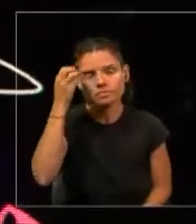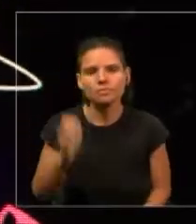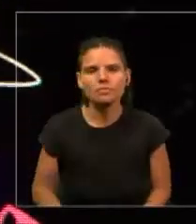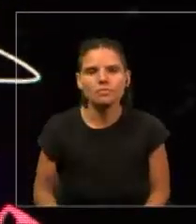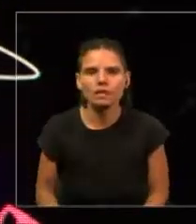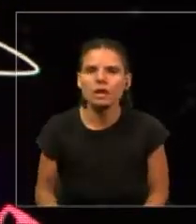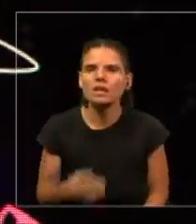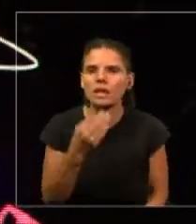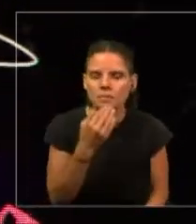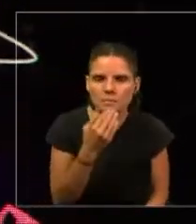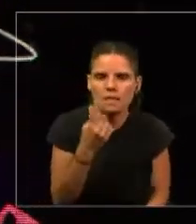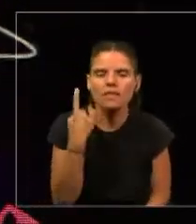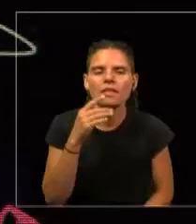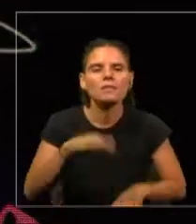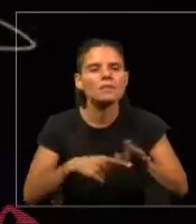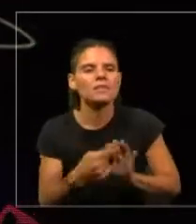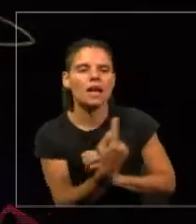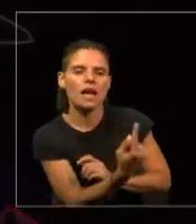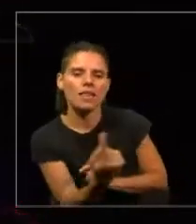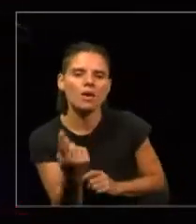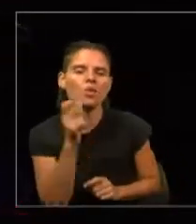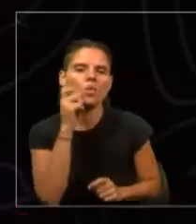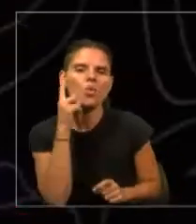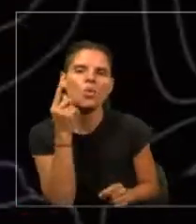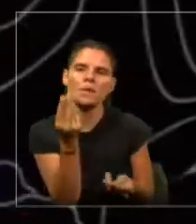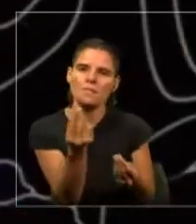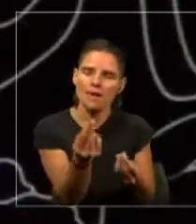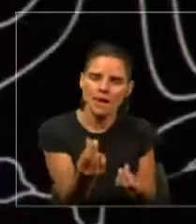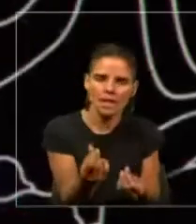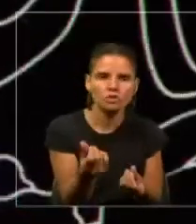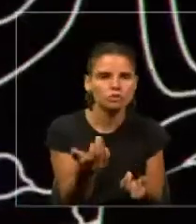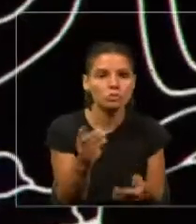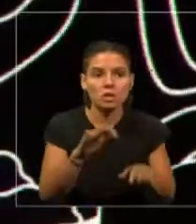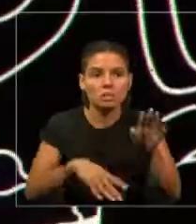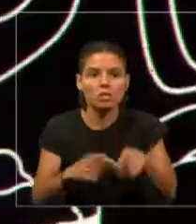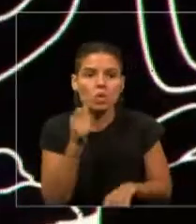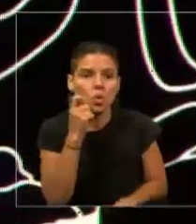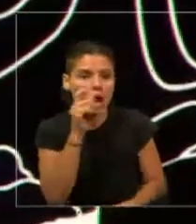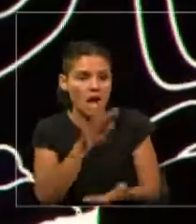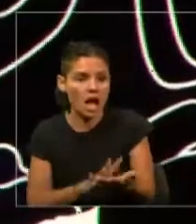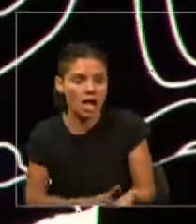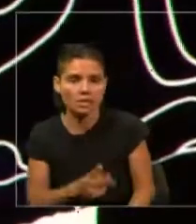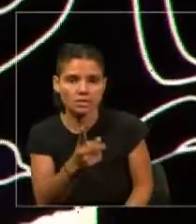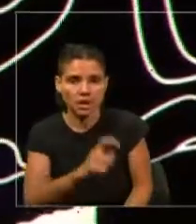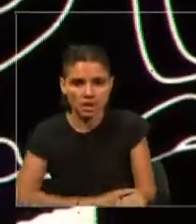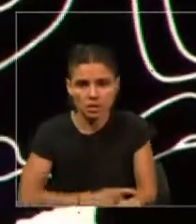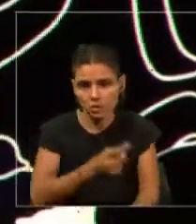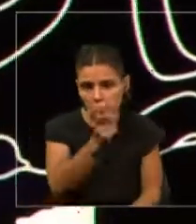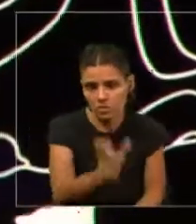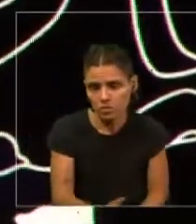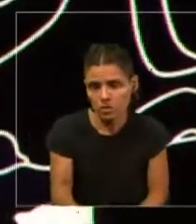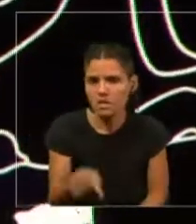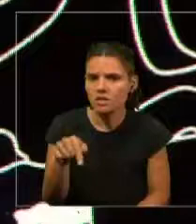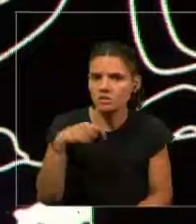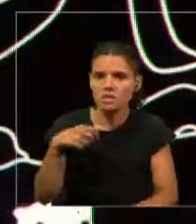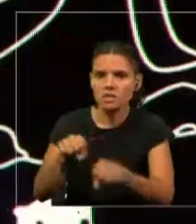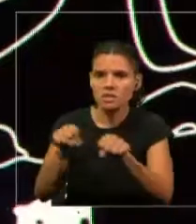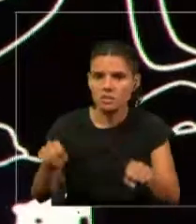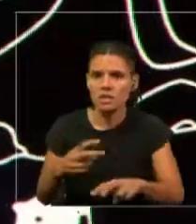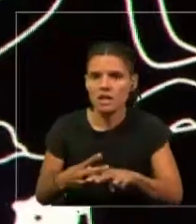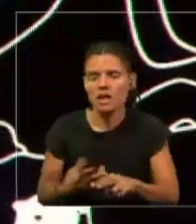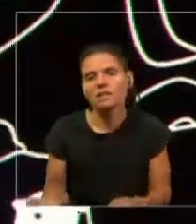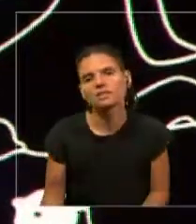las tarifas en función del conocimiento de los comportamientos de las personas, y son sistemas los que hacen eso. Un